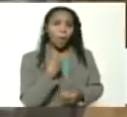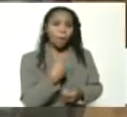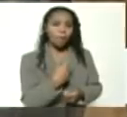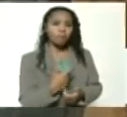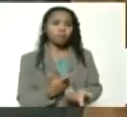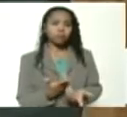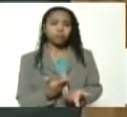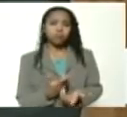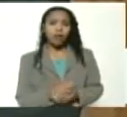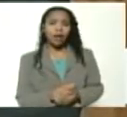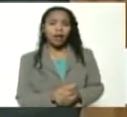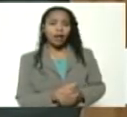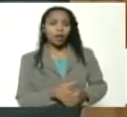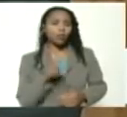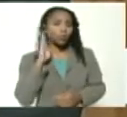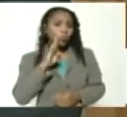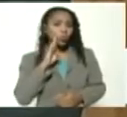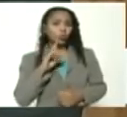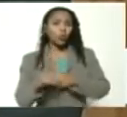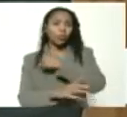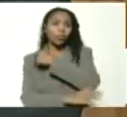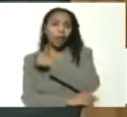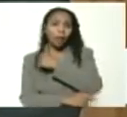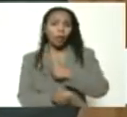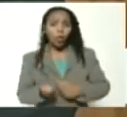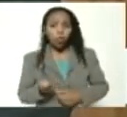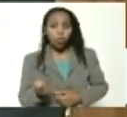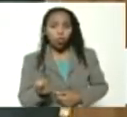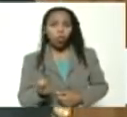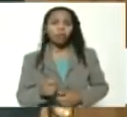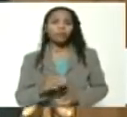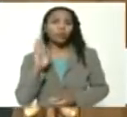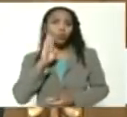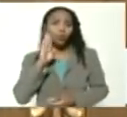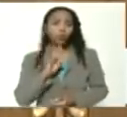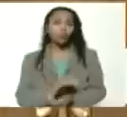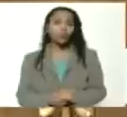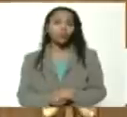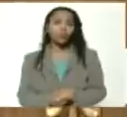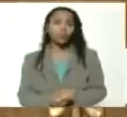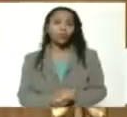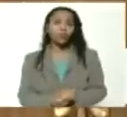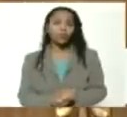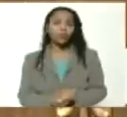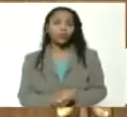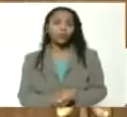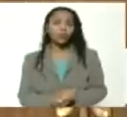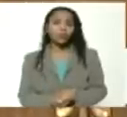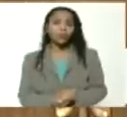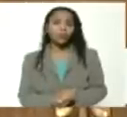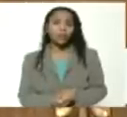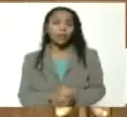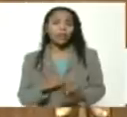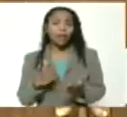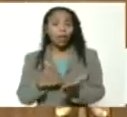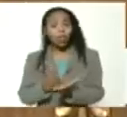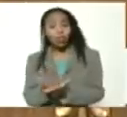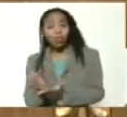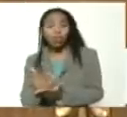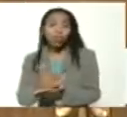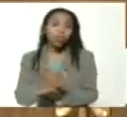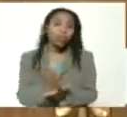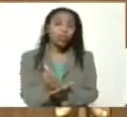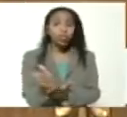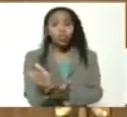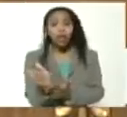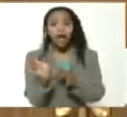concusión, la promoción del delito, de la corrupción, de la extorsión, de desviar obviamente